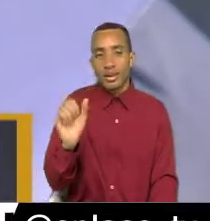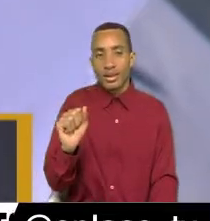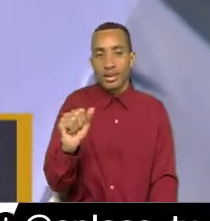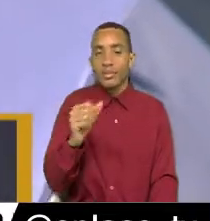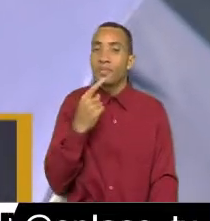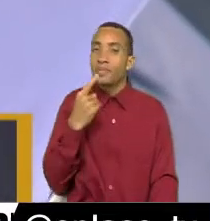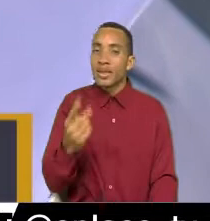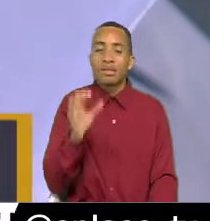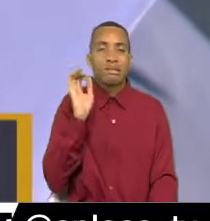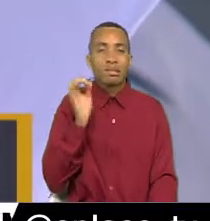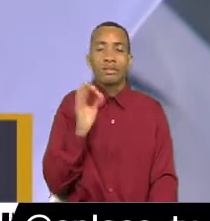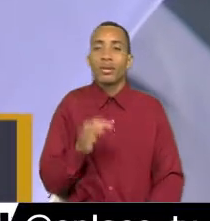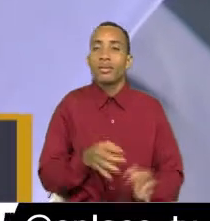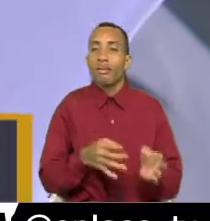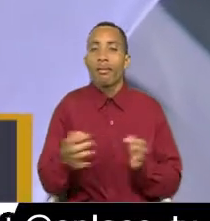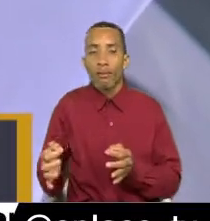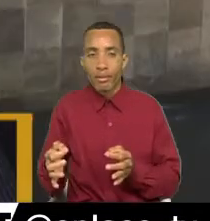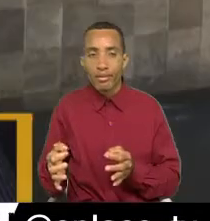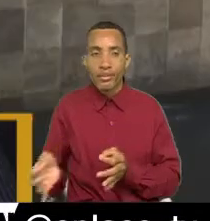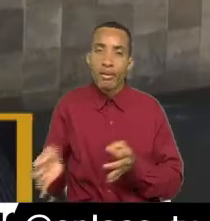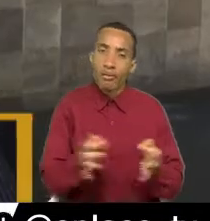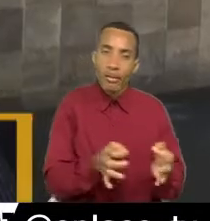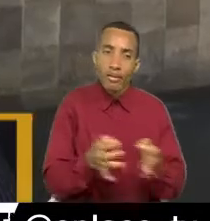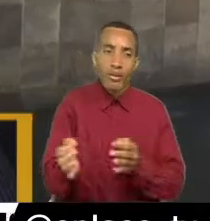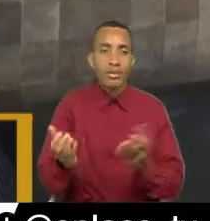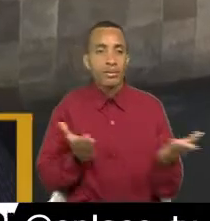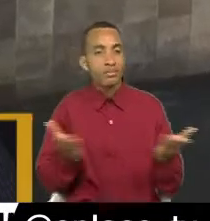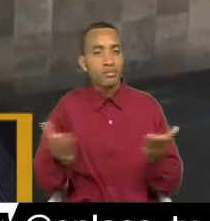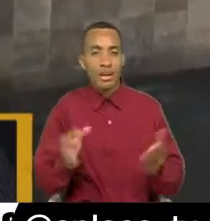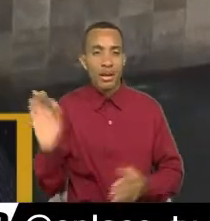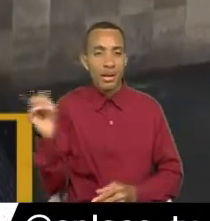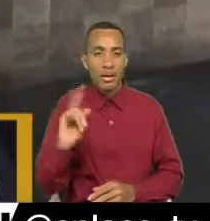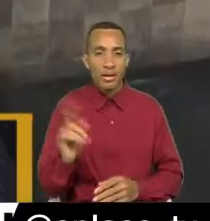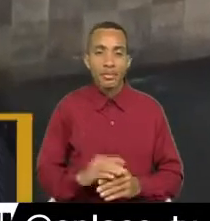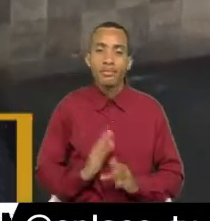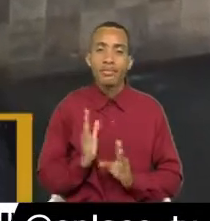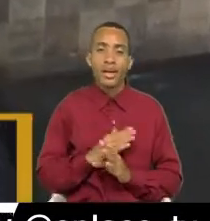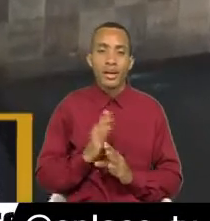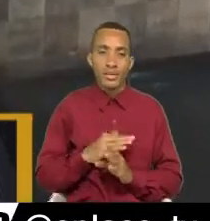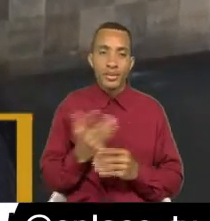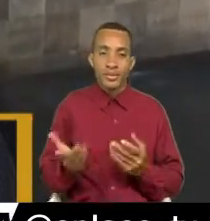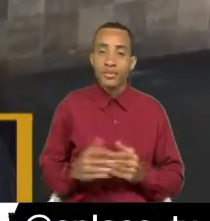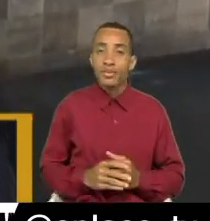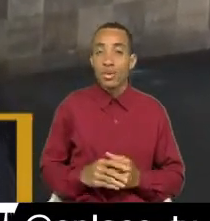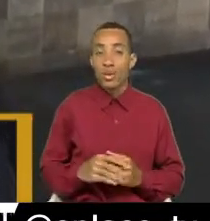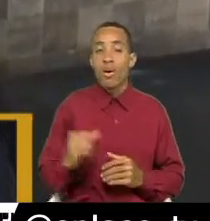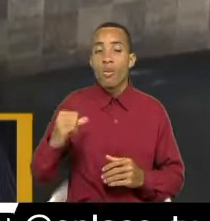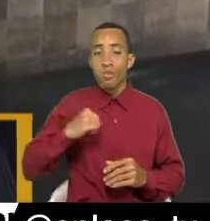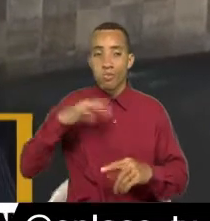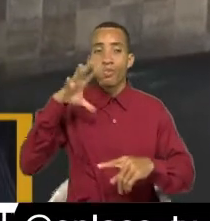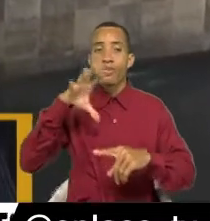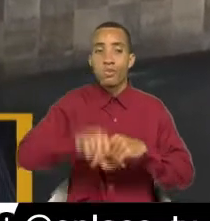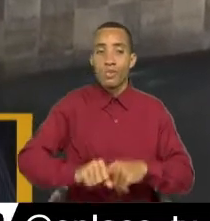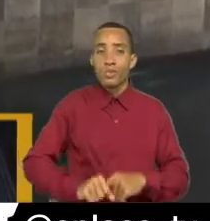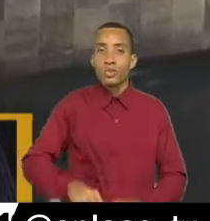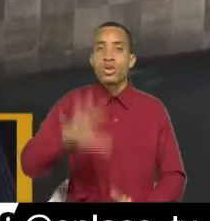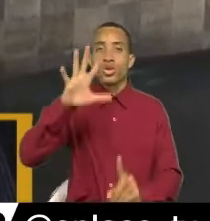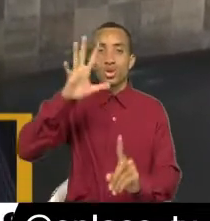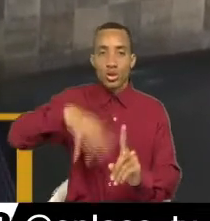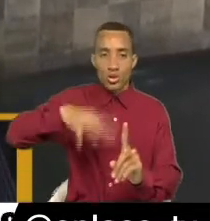siempre se posterga y no le brindan el servicio. La problemática que yo tengo es que tengo una cita hace